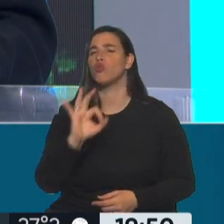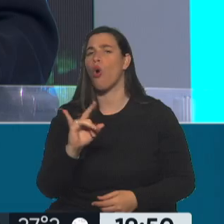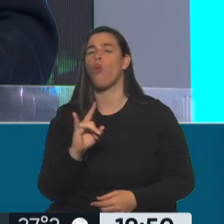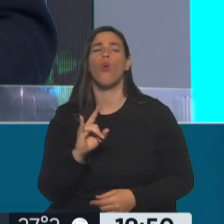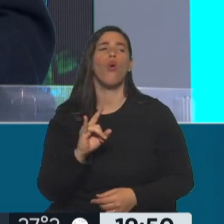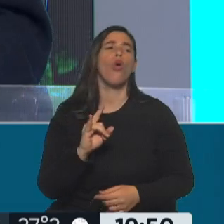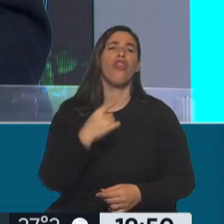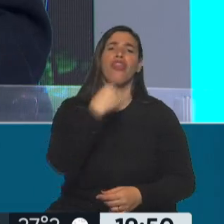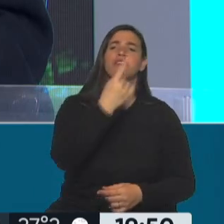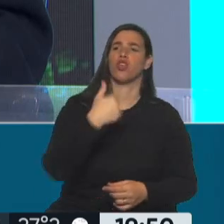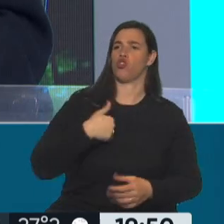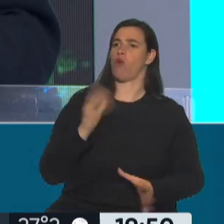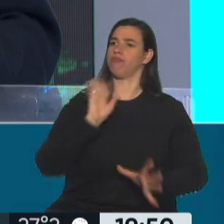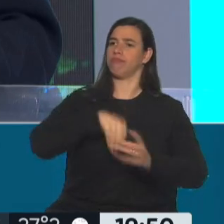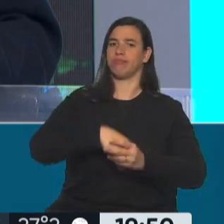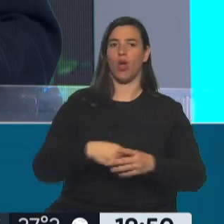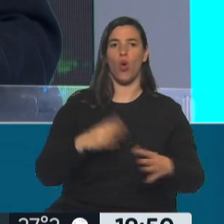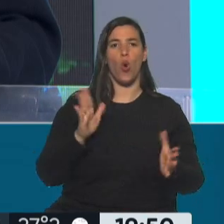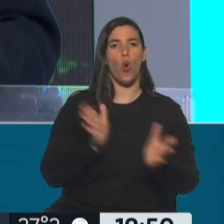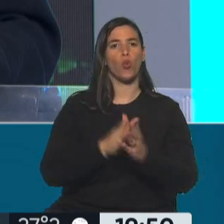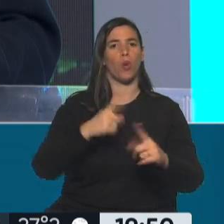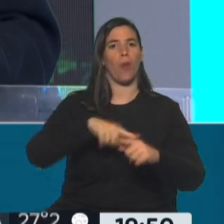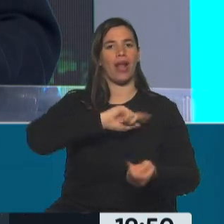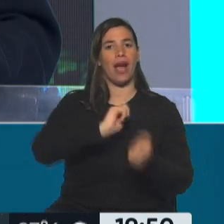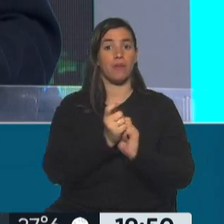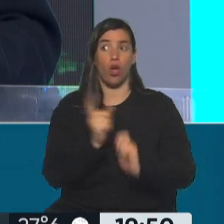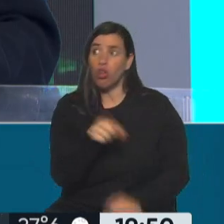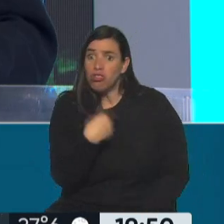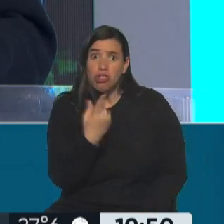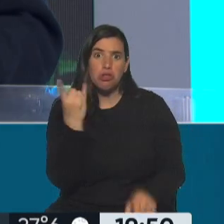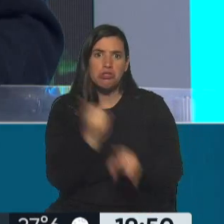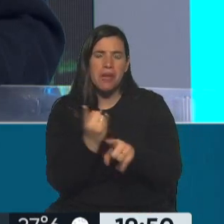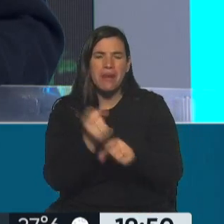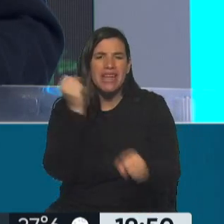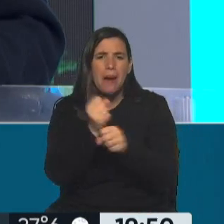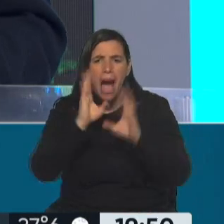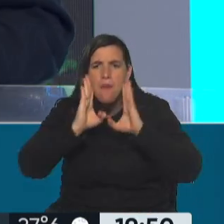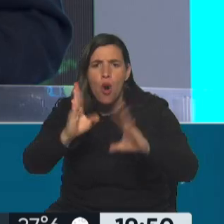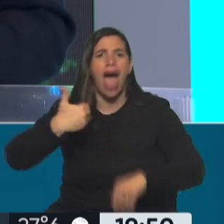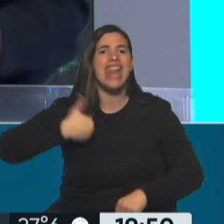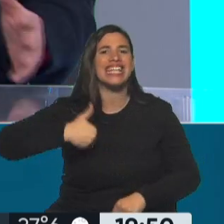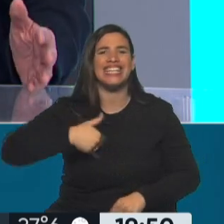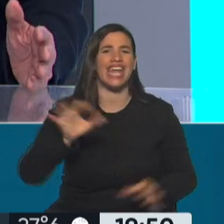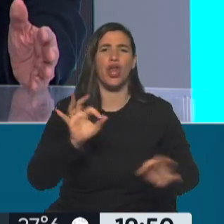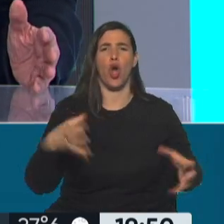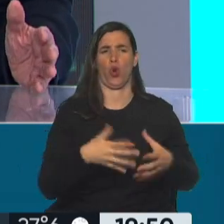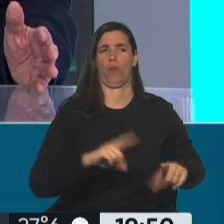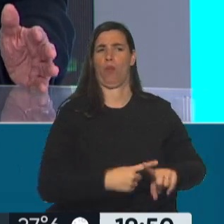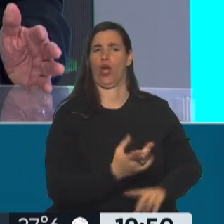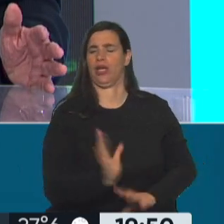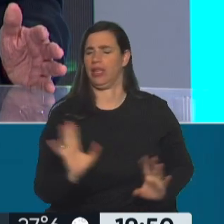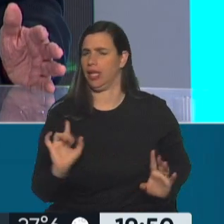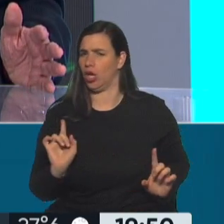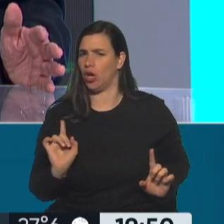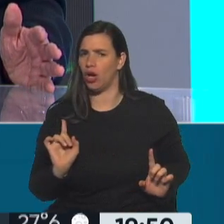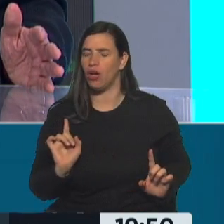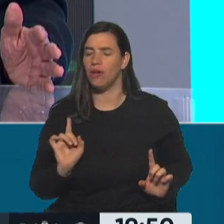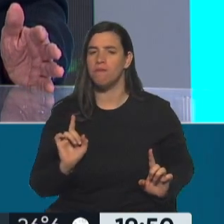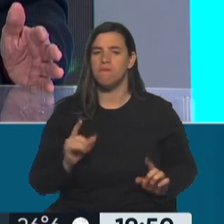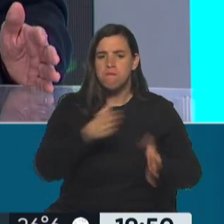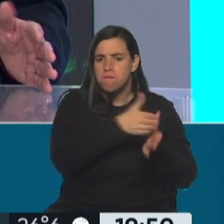Les hicieron causas armadas, persecución. Realmente nos olvidamos de cosas que pasaron hace demasiado